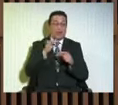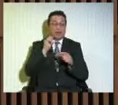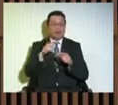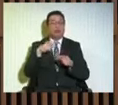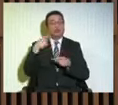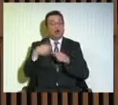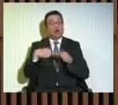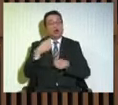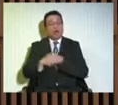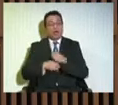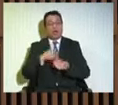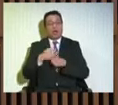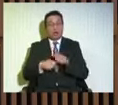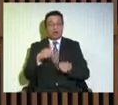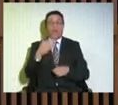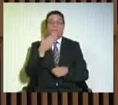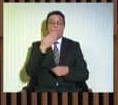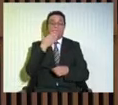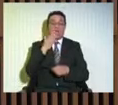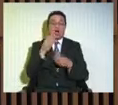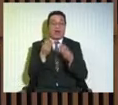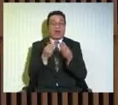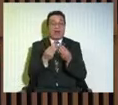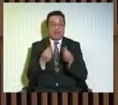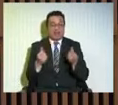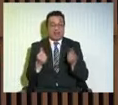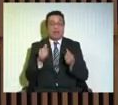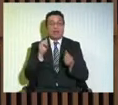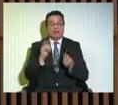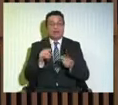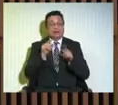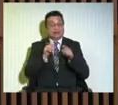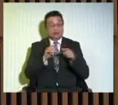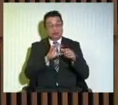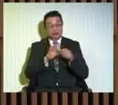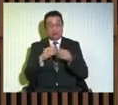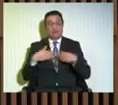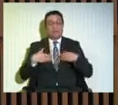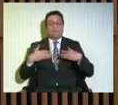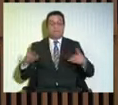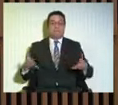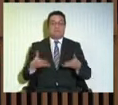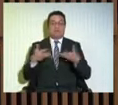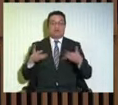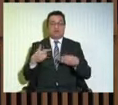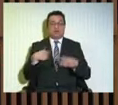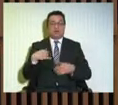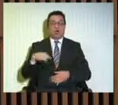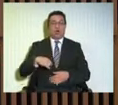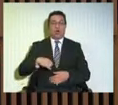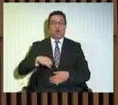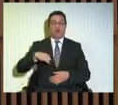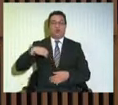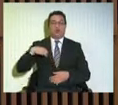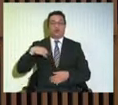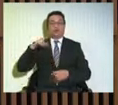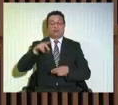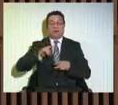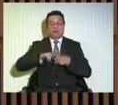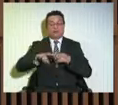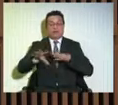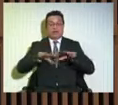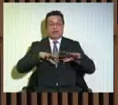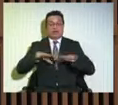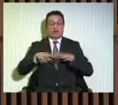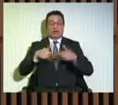los años lo hacemos de mejor calidad y es aquello que nos motiva y que nos tiene orgulloso de hacer las cosas de